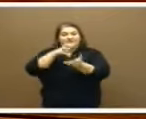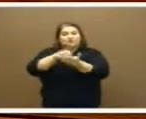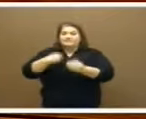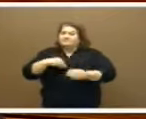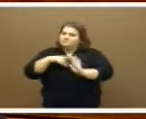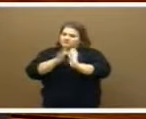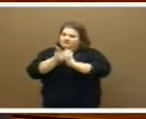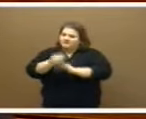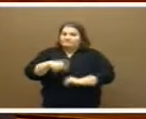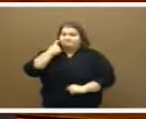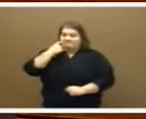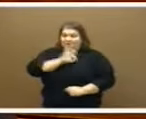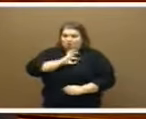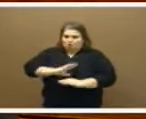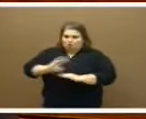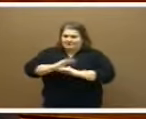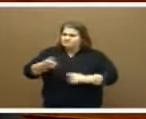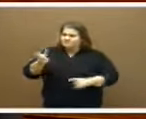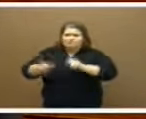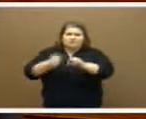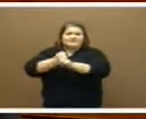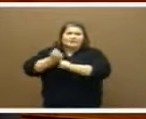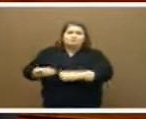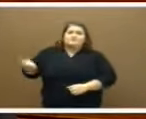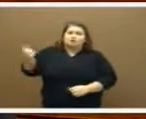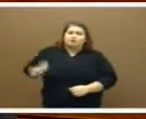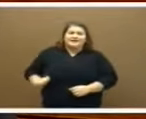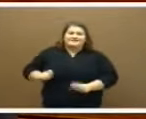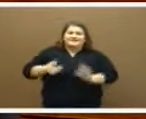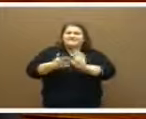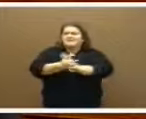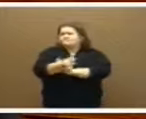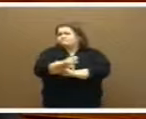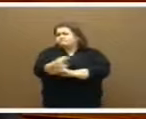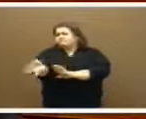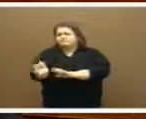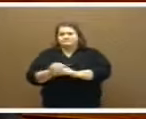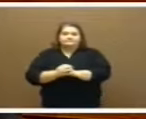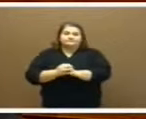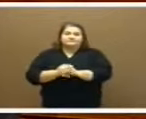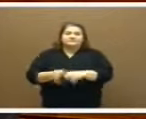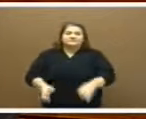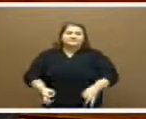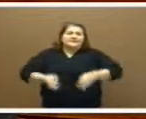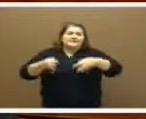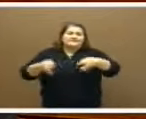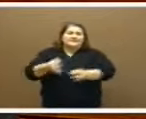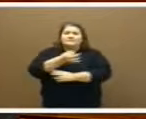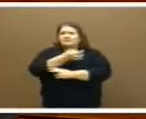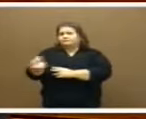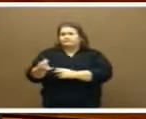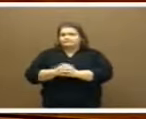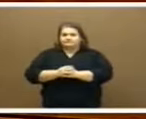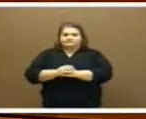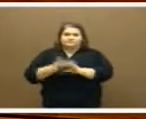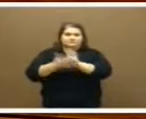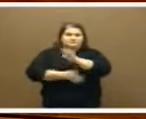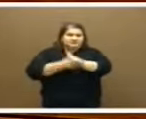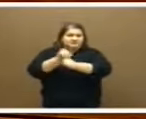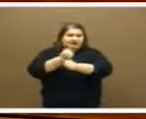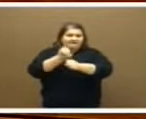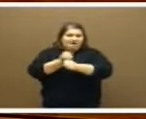centro. Mire, señor consejero, la profesionalidad de estos trabajadores es ejemplar, siempre fue ejemplar. Trabajan